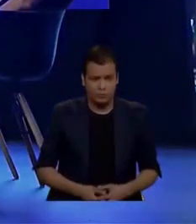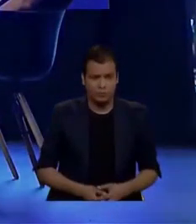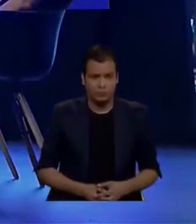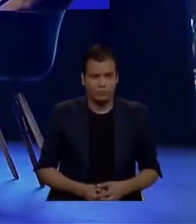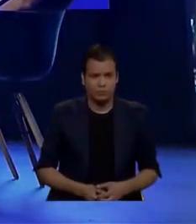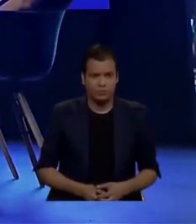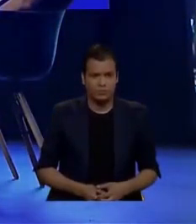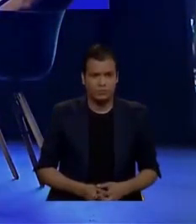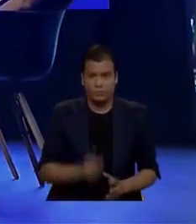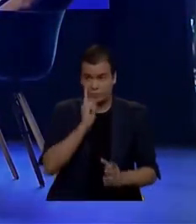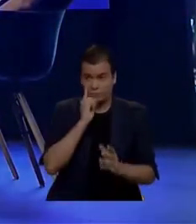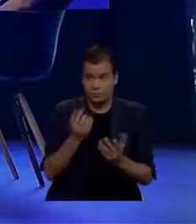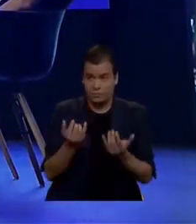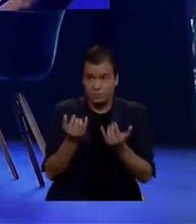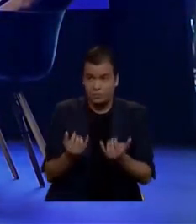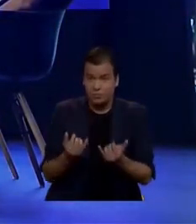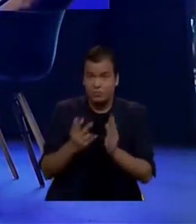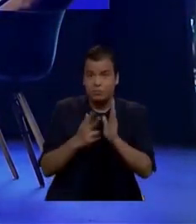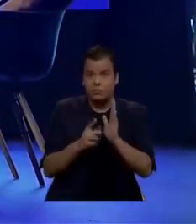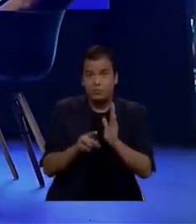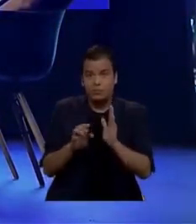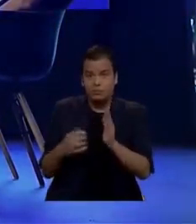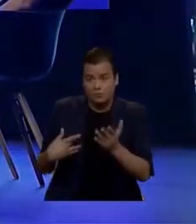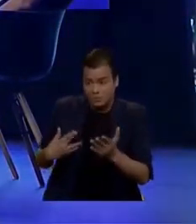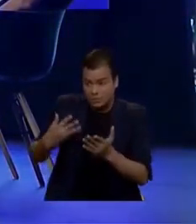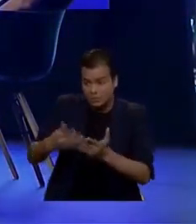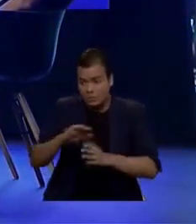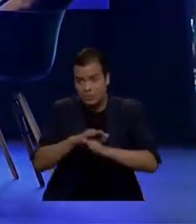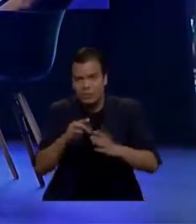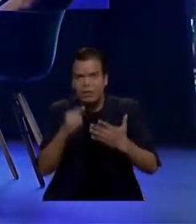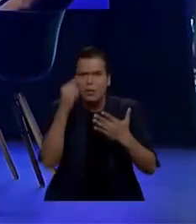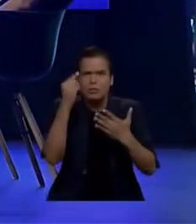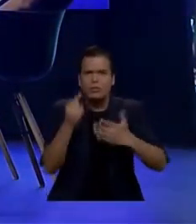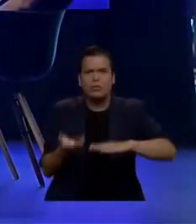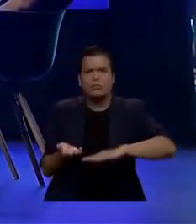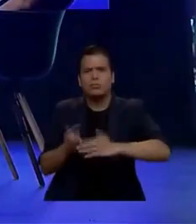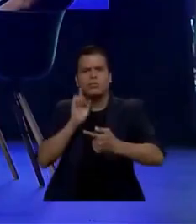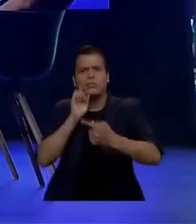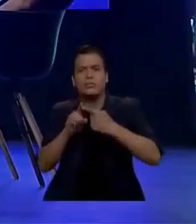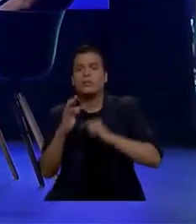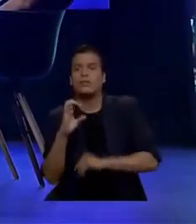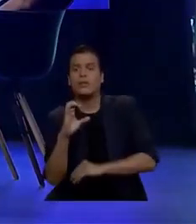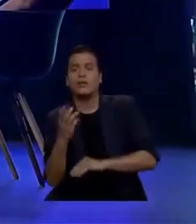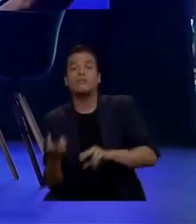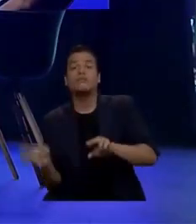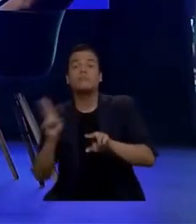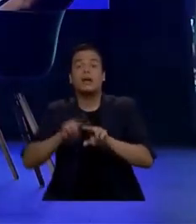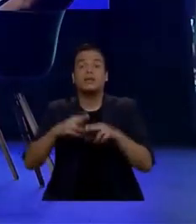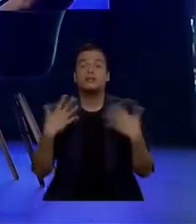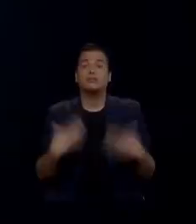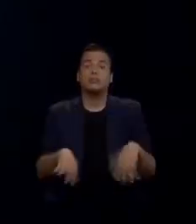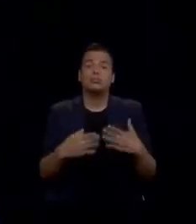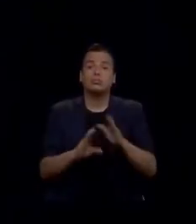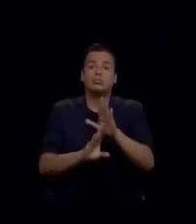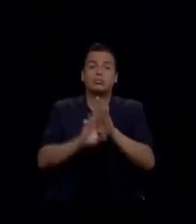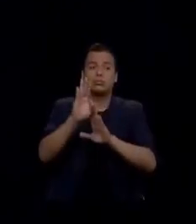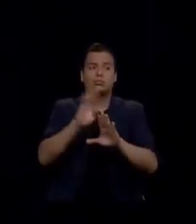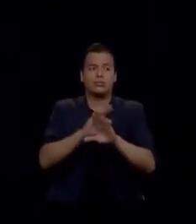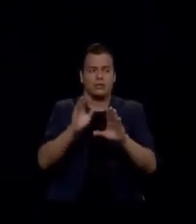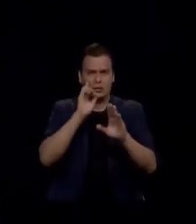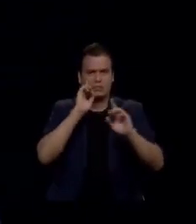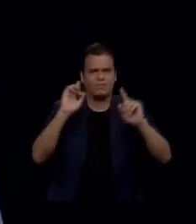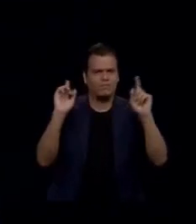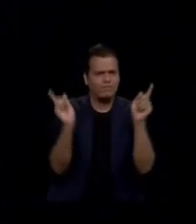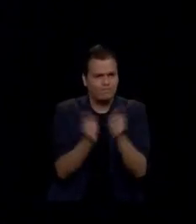en este último año hemos desarrollado varias iniciativas para impulsar el sector tics no obstante permítame puntualizar en tres de ellas